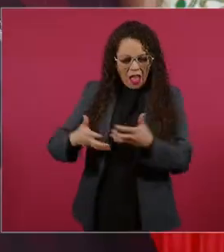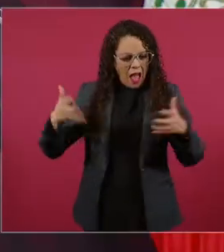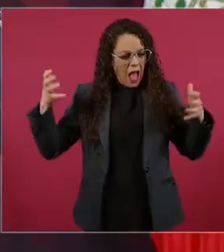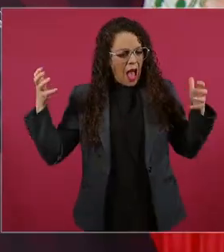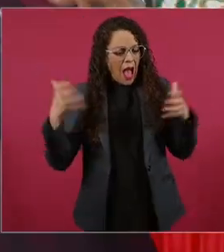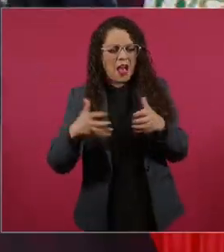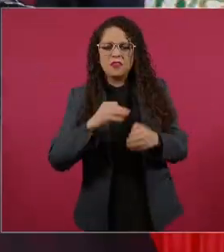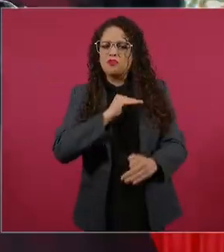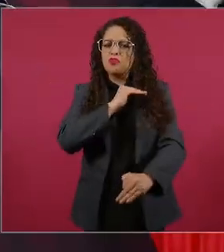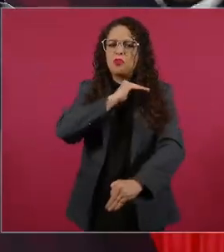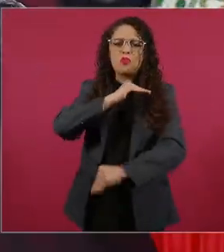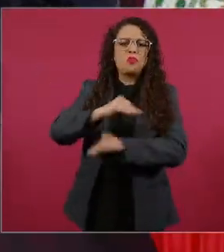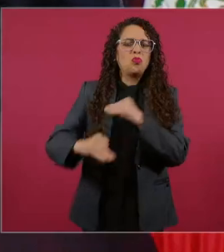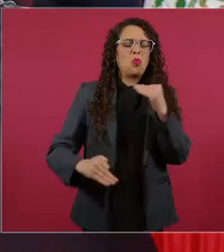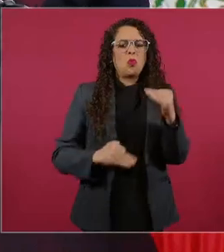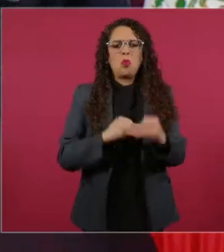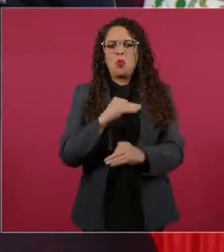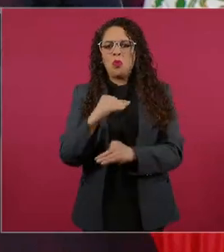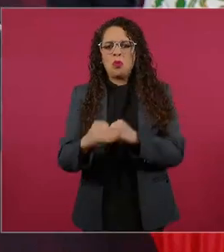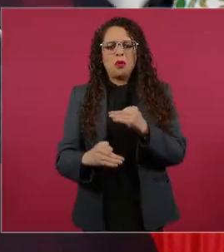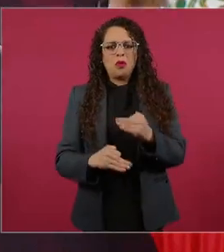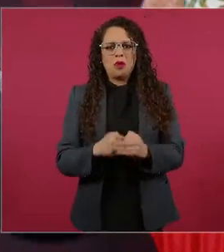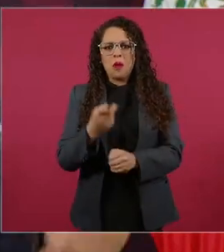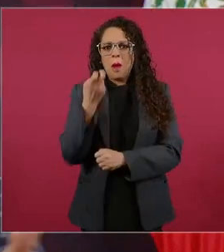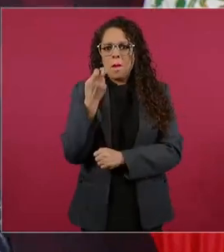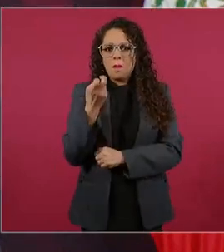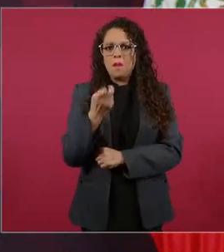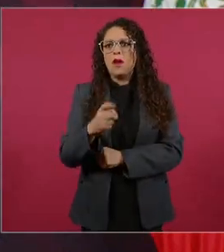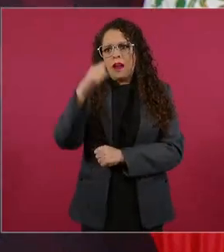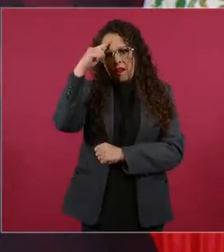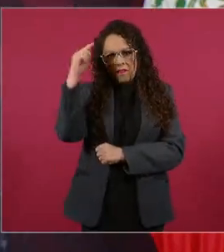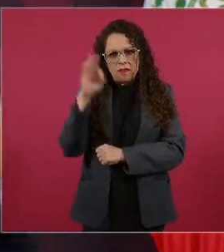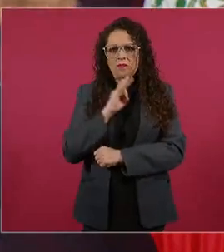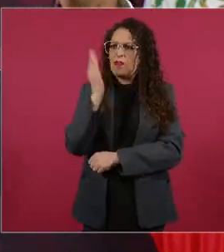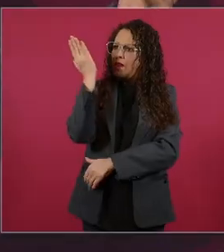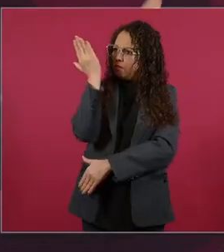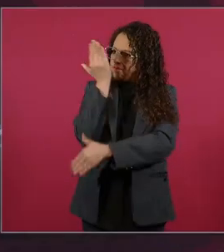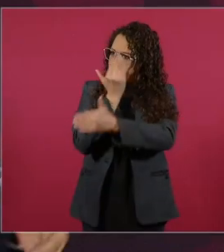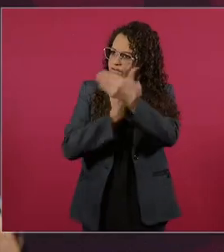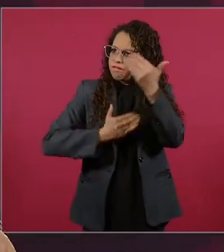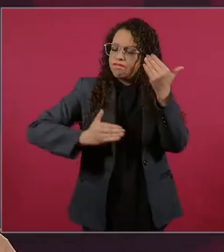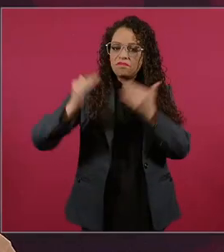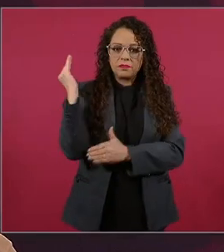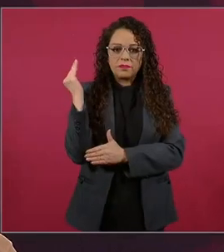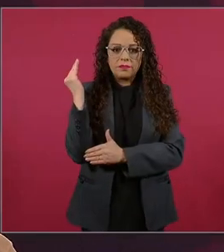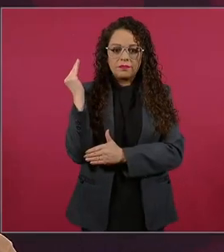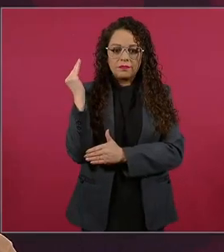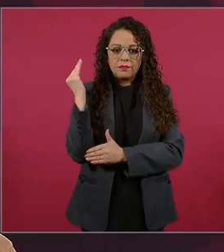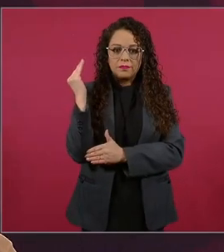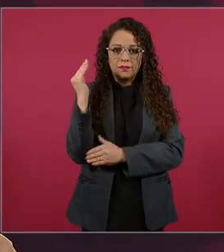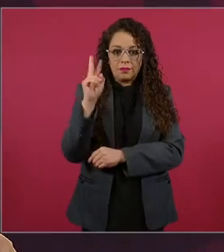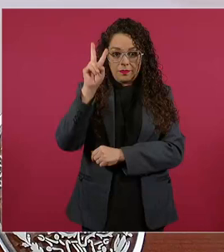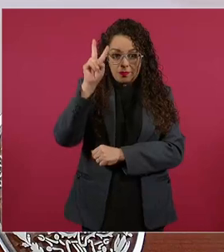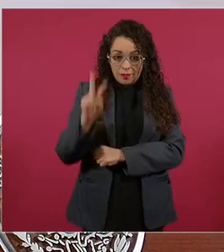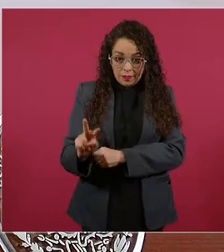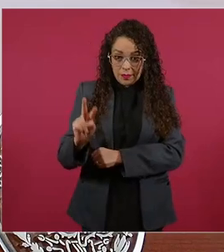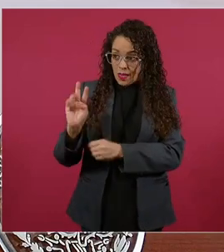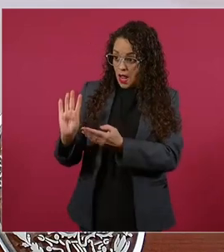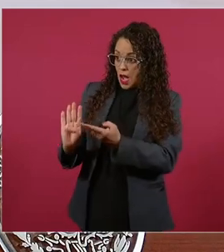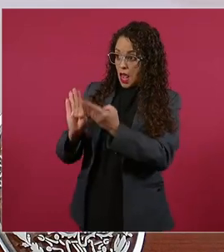Por eso podemos salir adelante. Es un ejemplo mundial